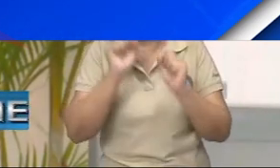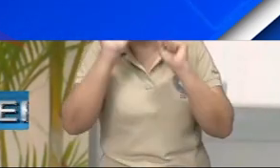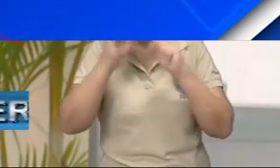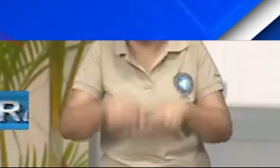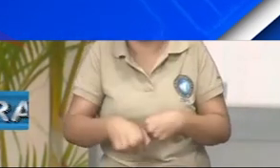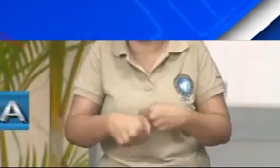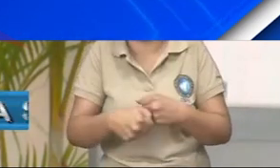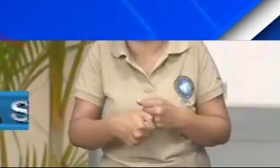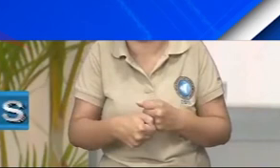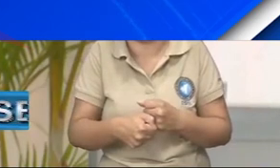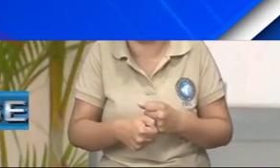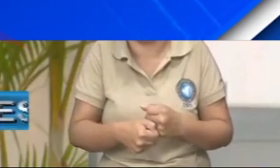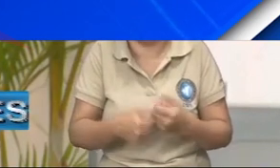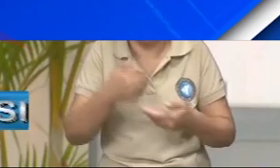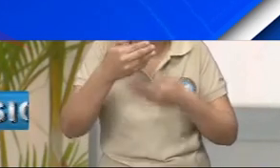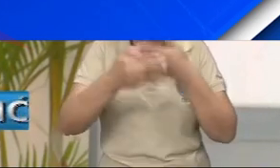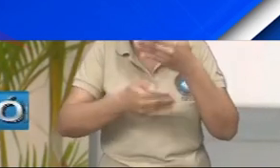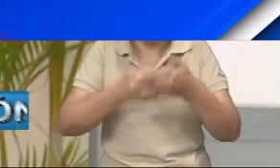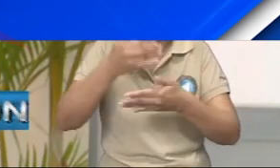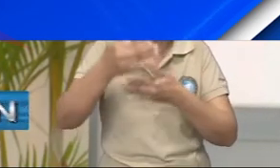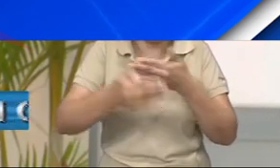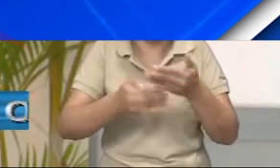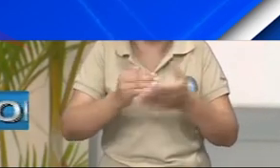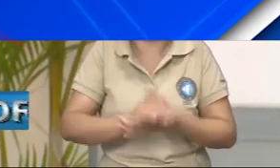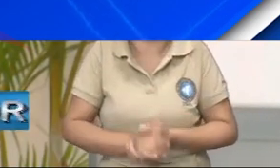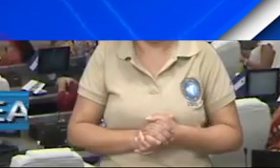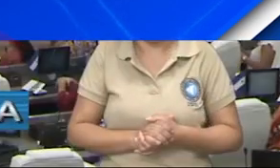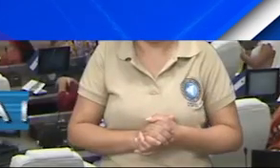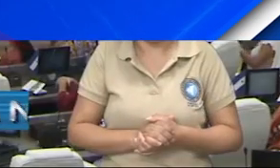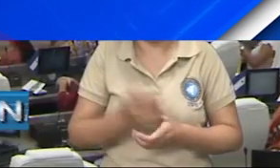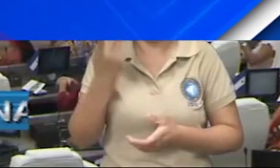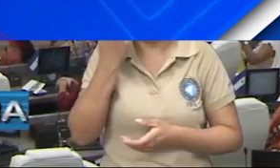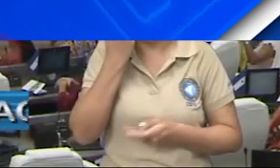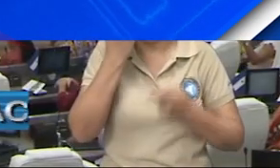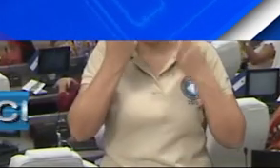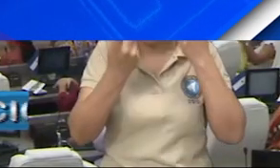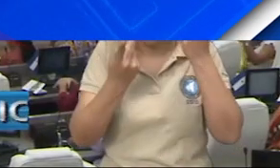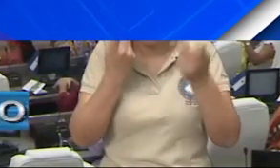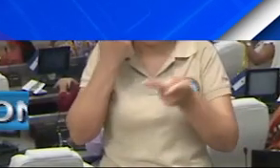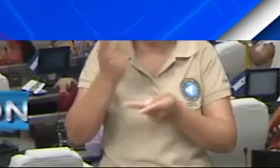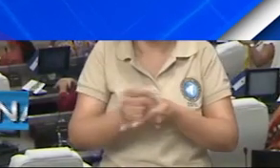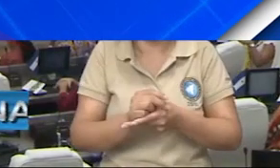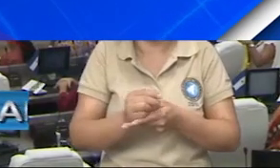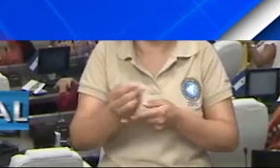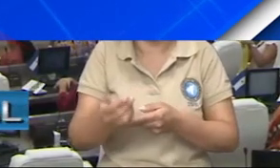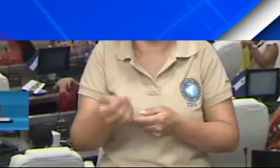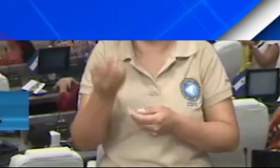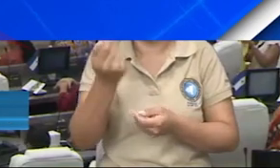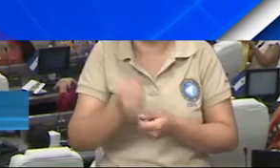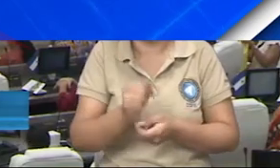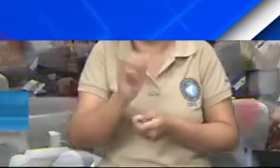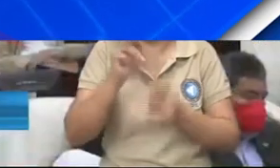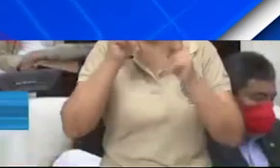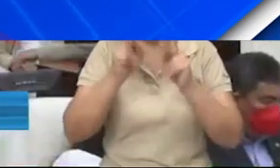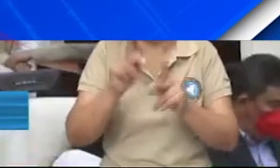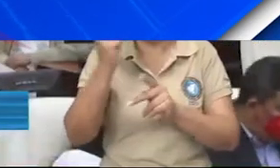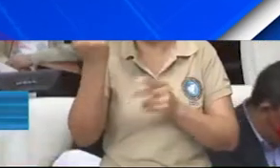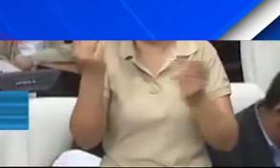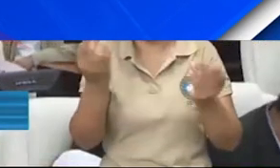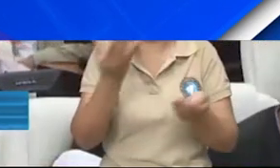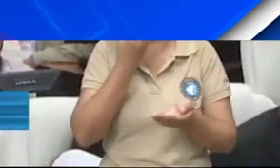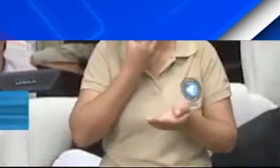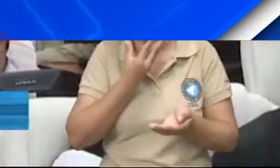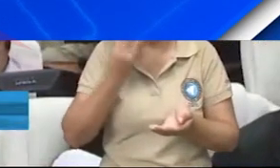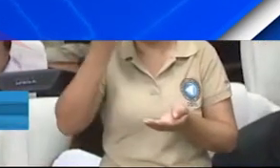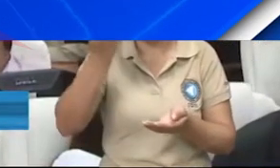pudiera ir avanzando en esa lucha. Agregaron que desde el 2007 no solamente han sido